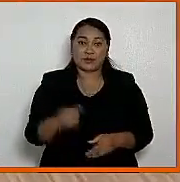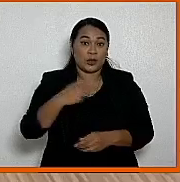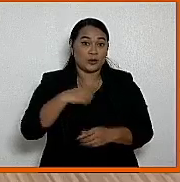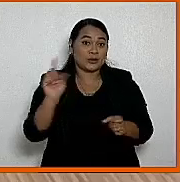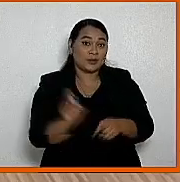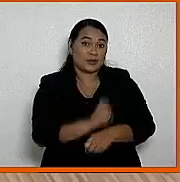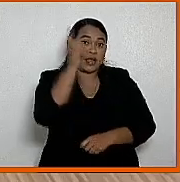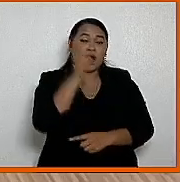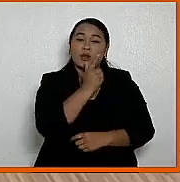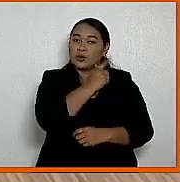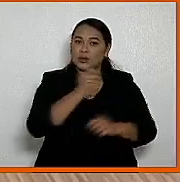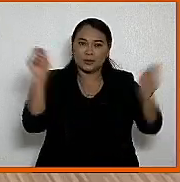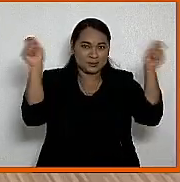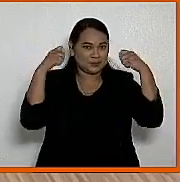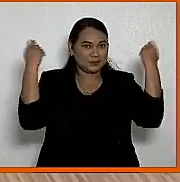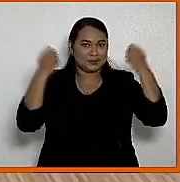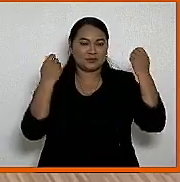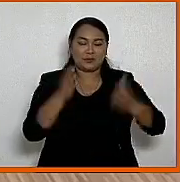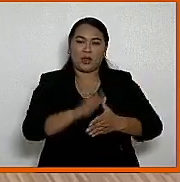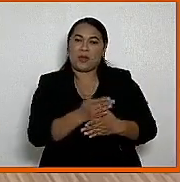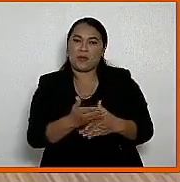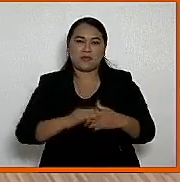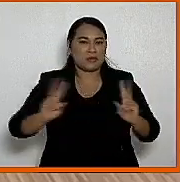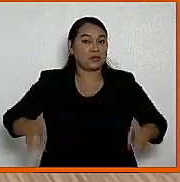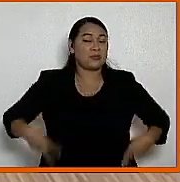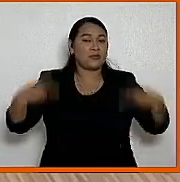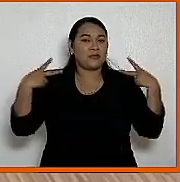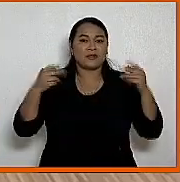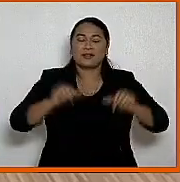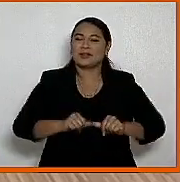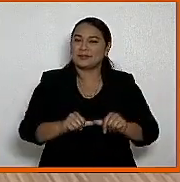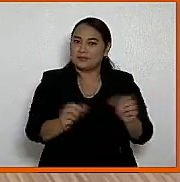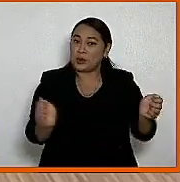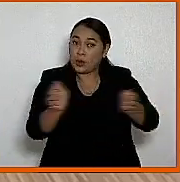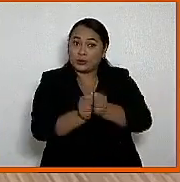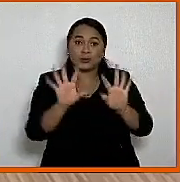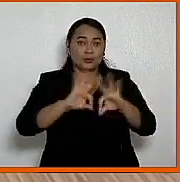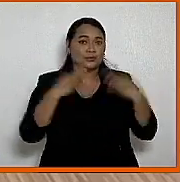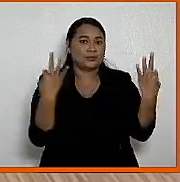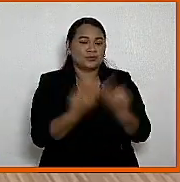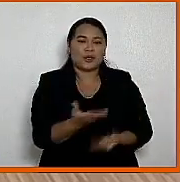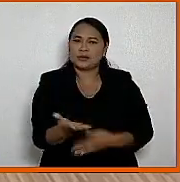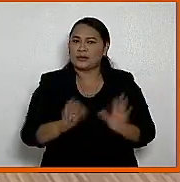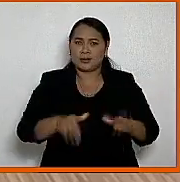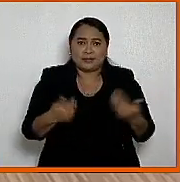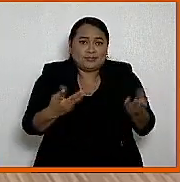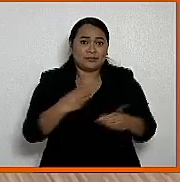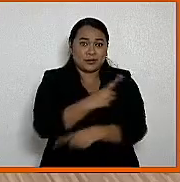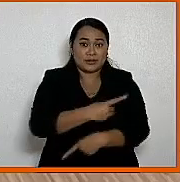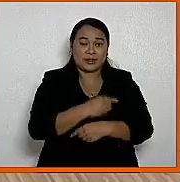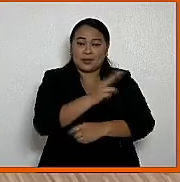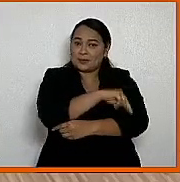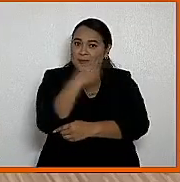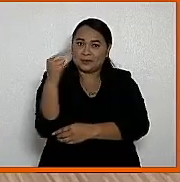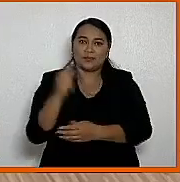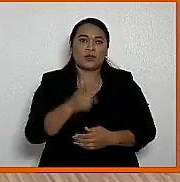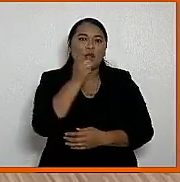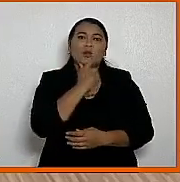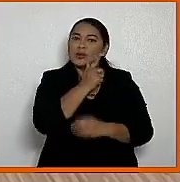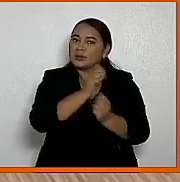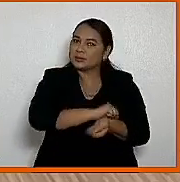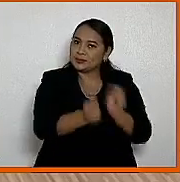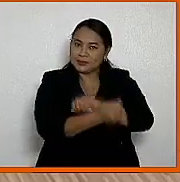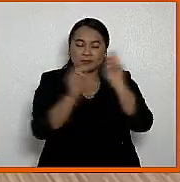gano la Loto en estas fiestas compartiendo momentos inolvidables en familia. ¿Y vos cómo disfrutas esta Navidad? Loto